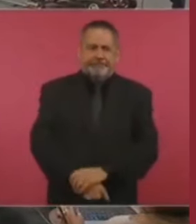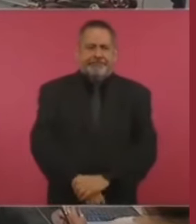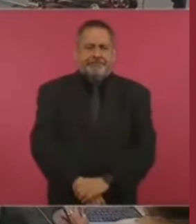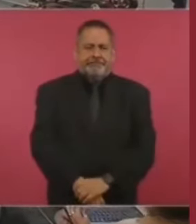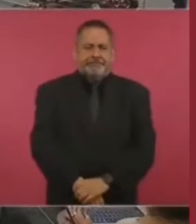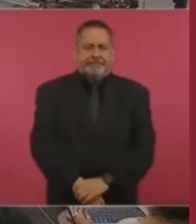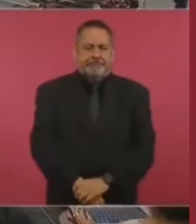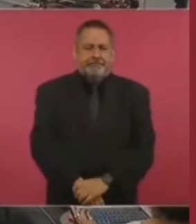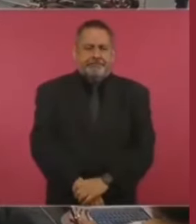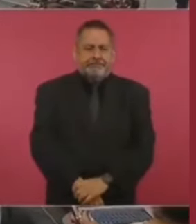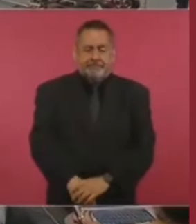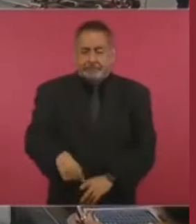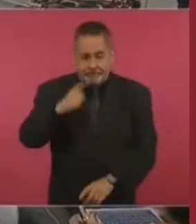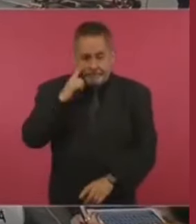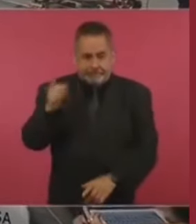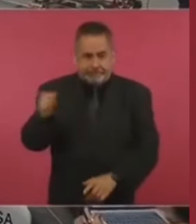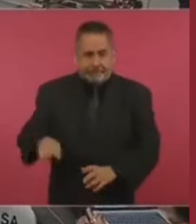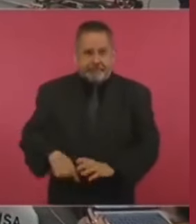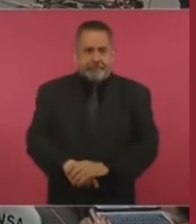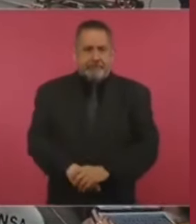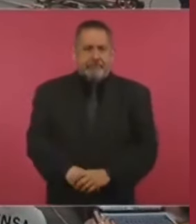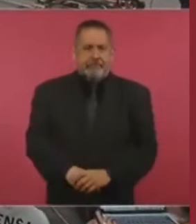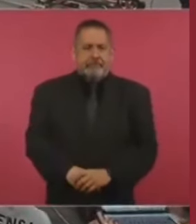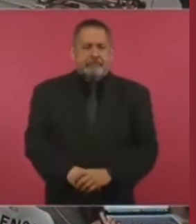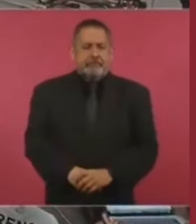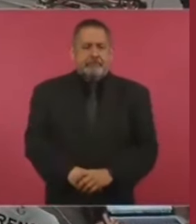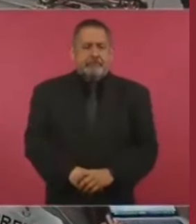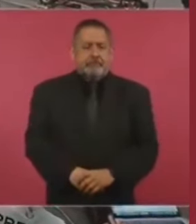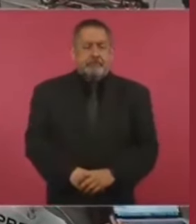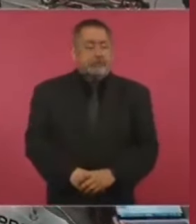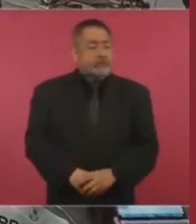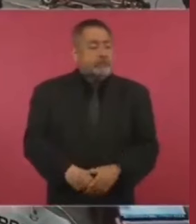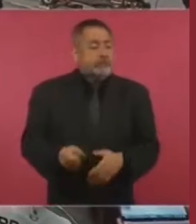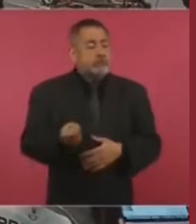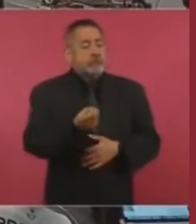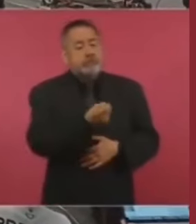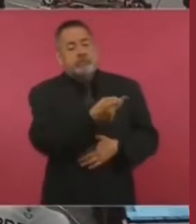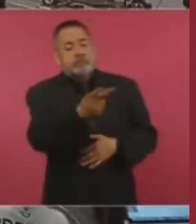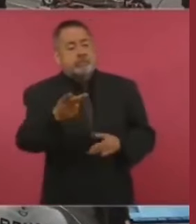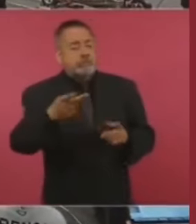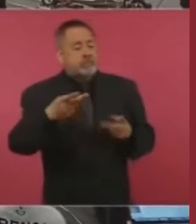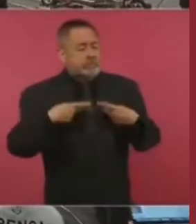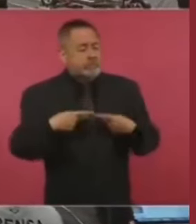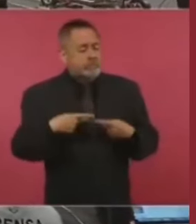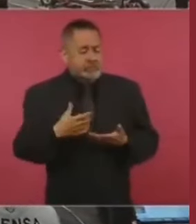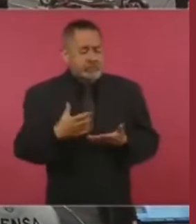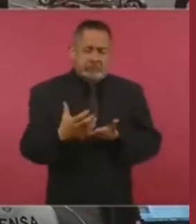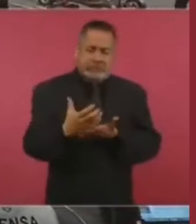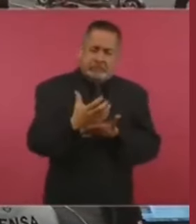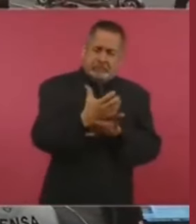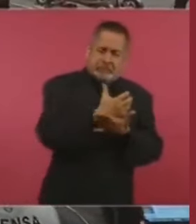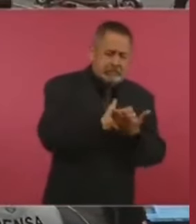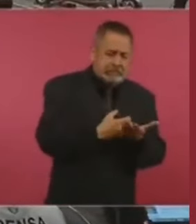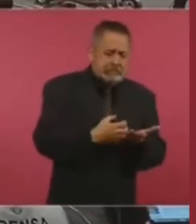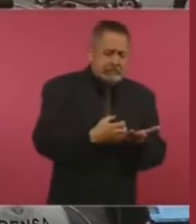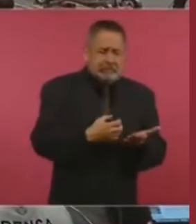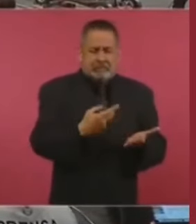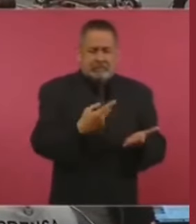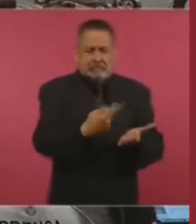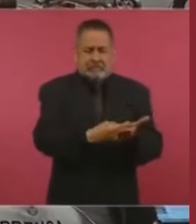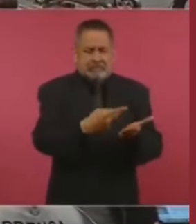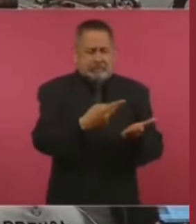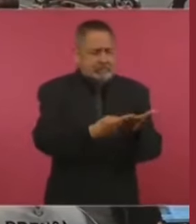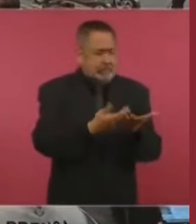y su lucha incansable por la justicia social durante su mandato como presidente de Uruguay de 2010 a 2015